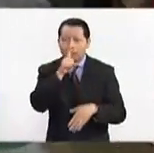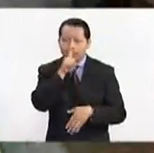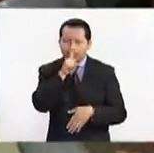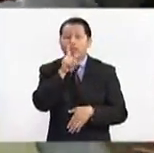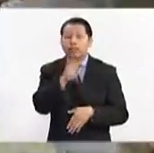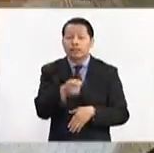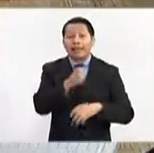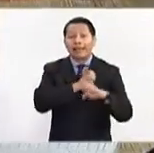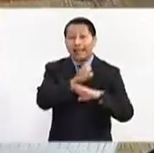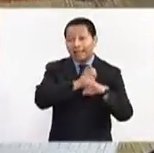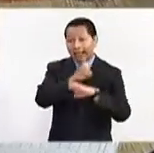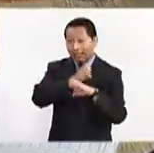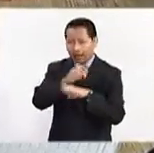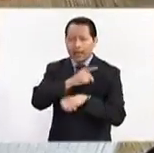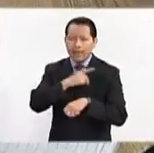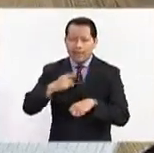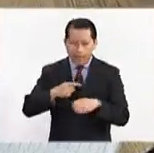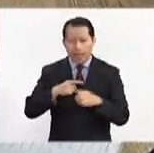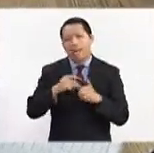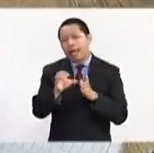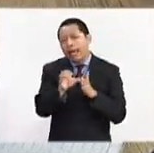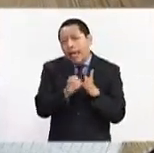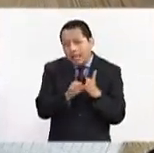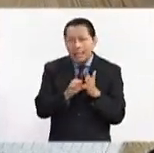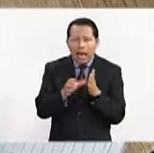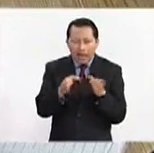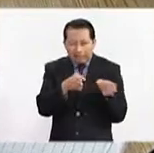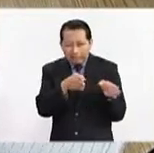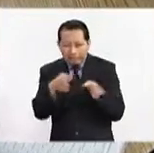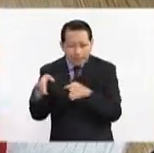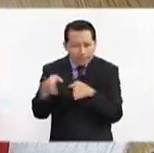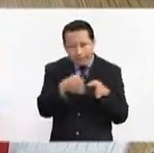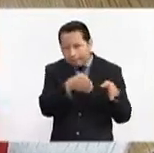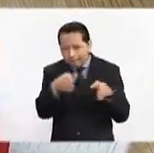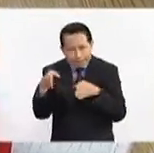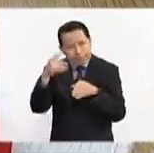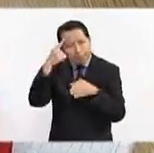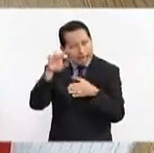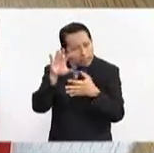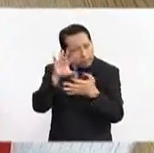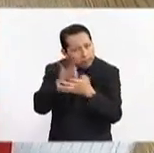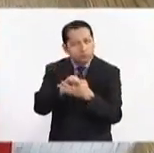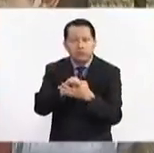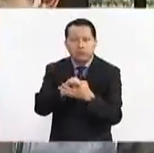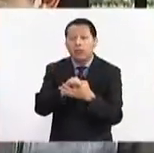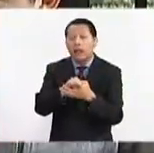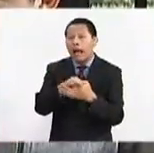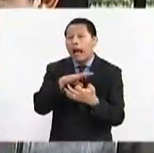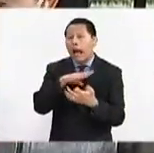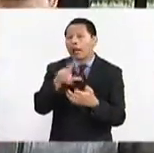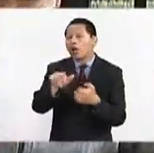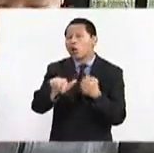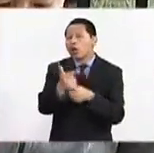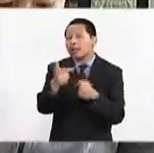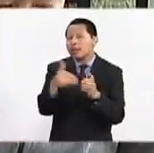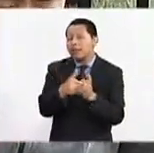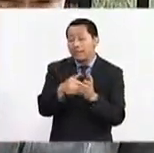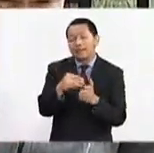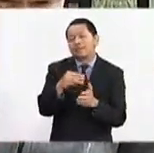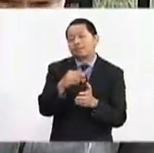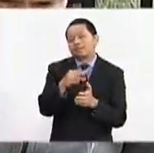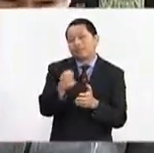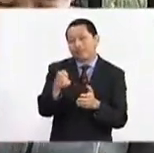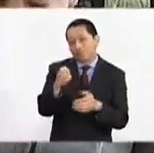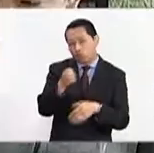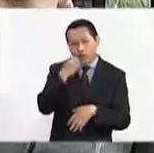entidad federativa ajustar el calendario. También dijo que de acuerdo con cifras preliminares son 12.931 escuelas las